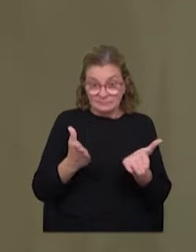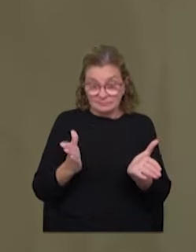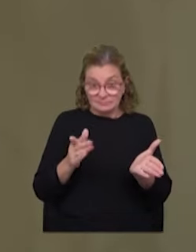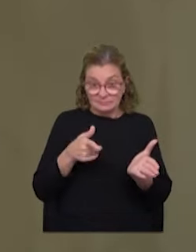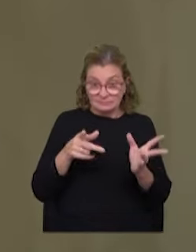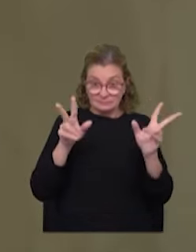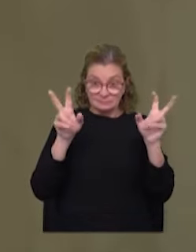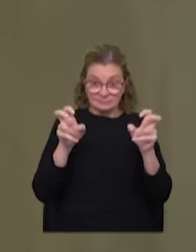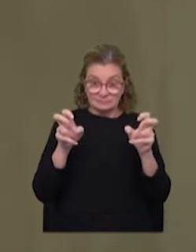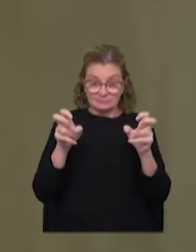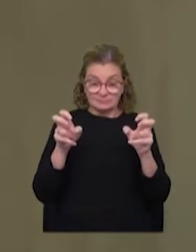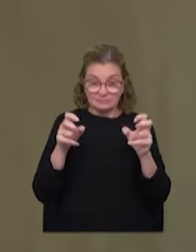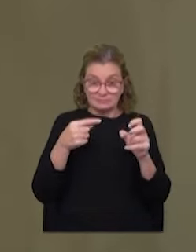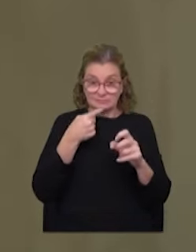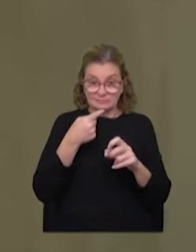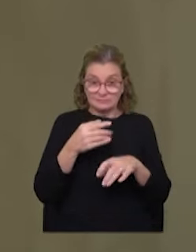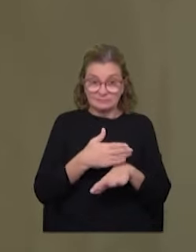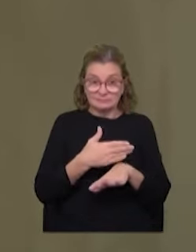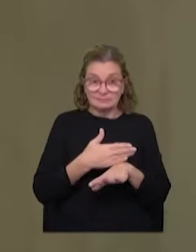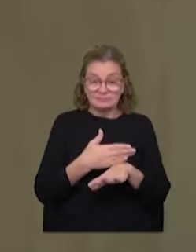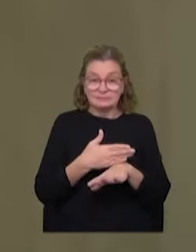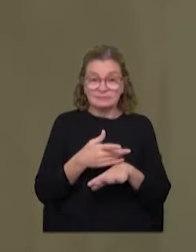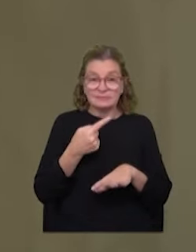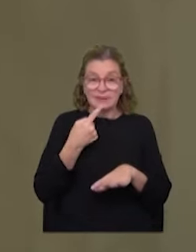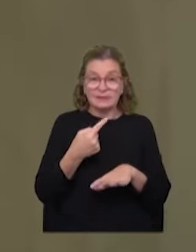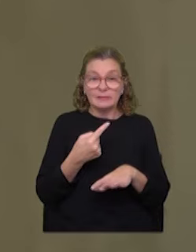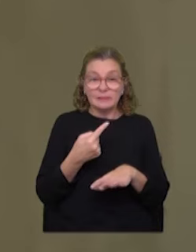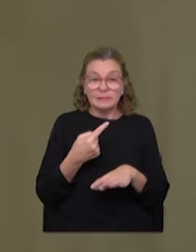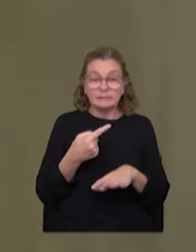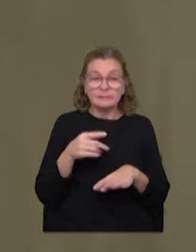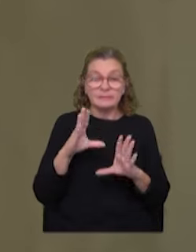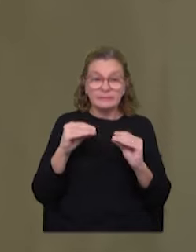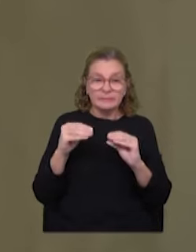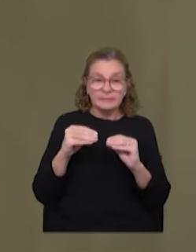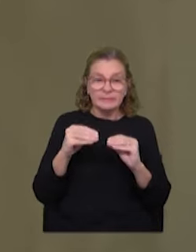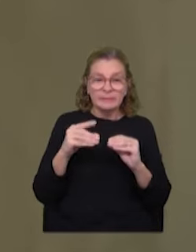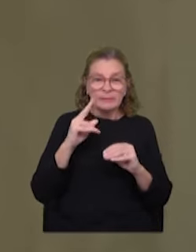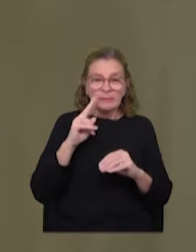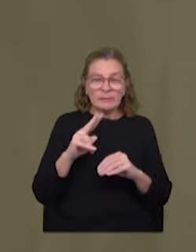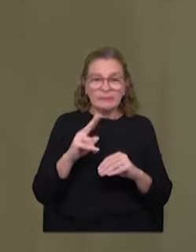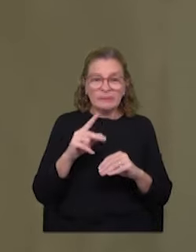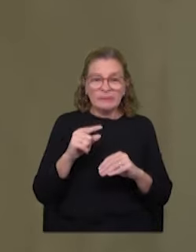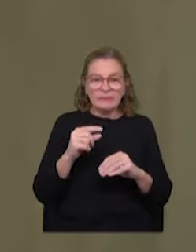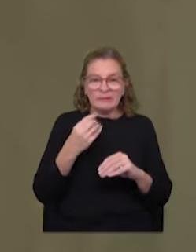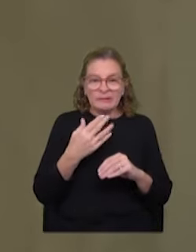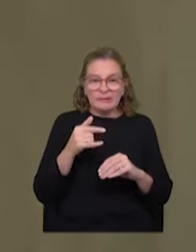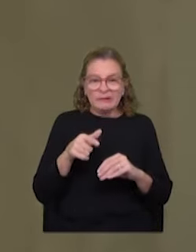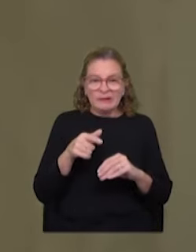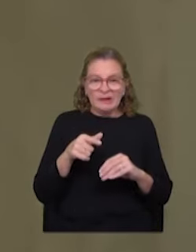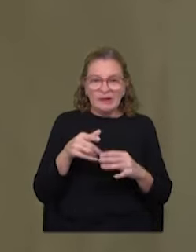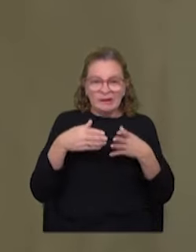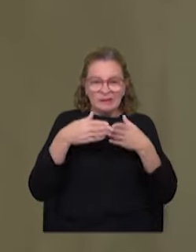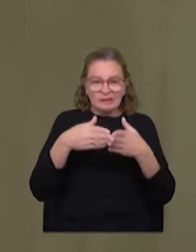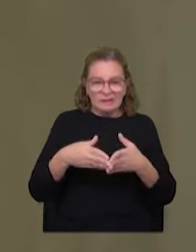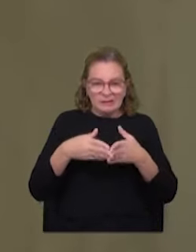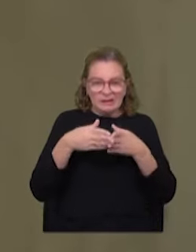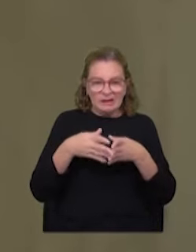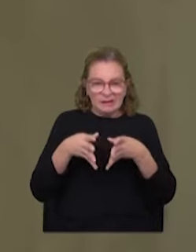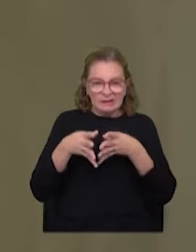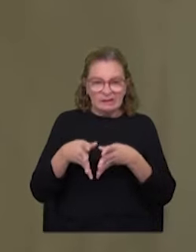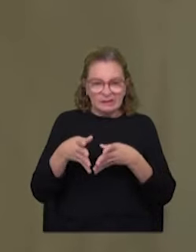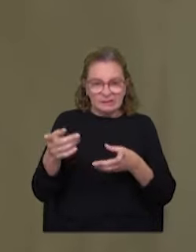estos temas que venían mencionando allí en piso y que tienen que ver con Bueno este buque de guerra que arribó